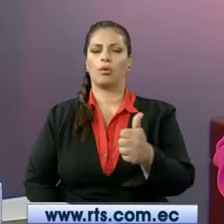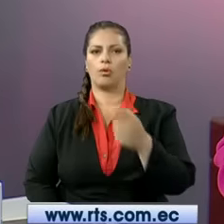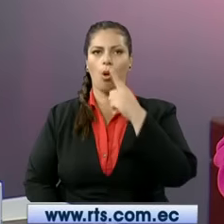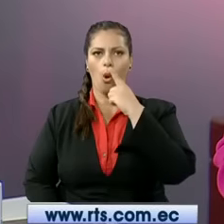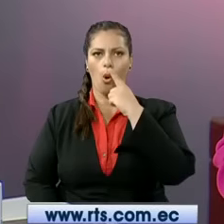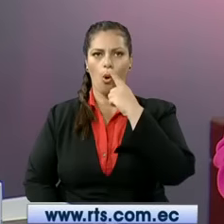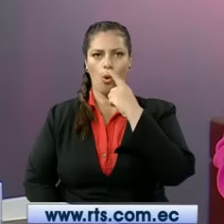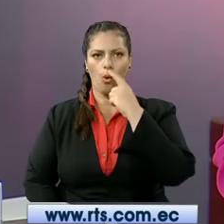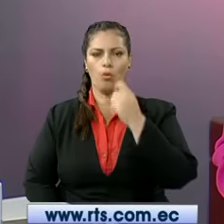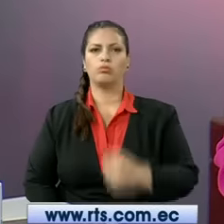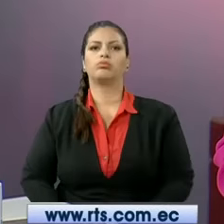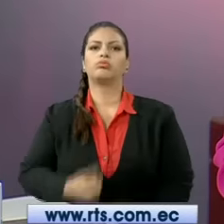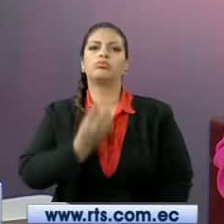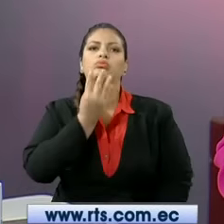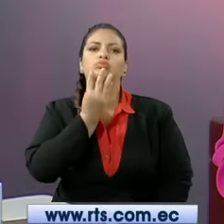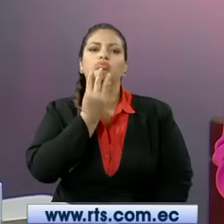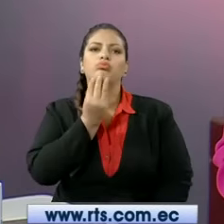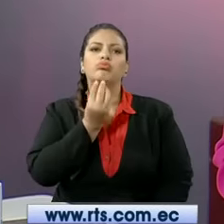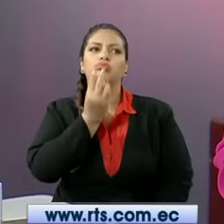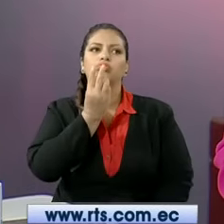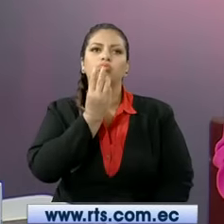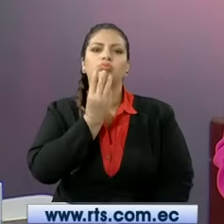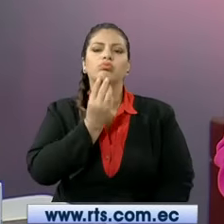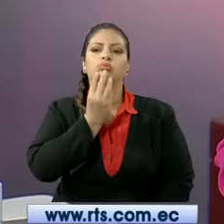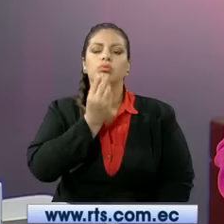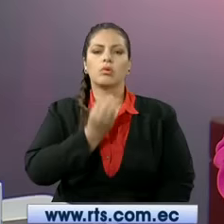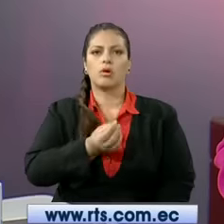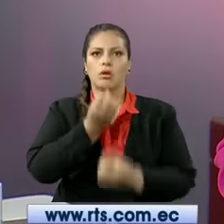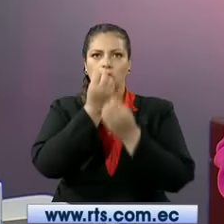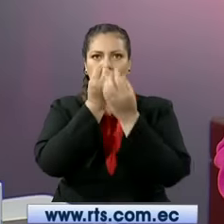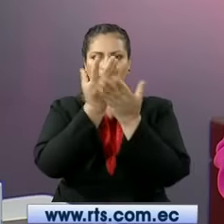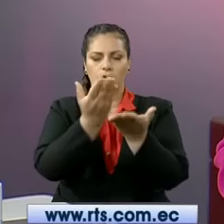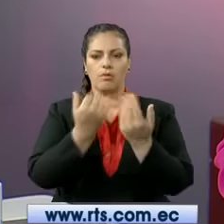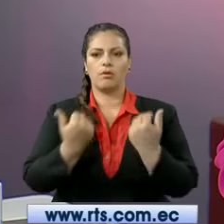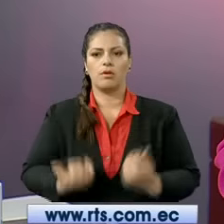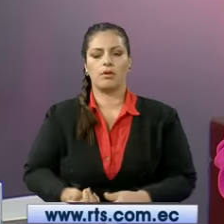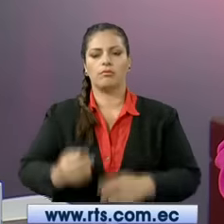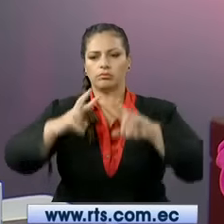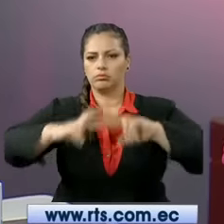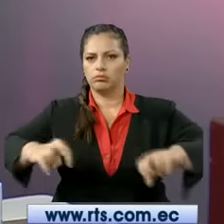Ecuador, Dalio Bucarán, informó que investiga el caso en Panamá.